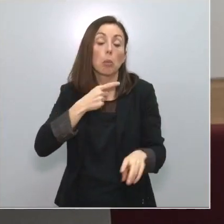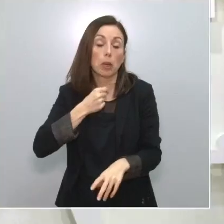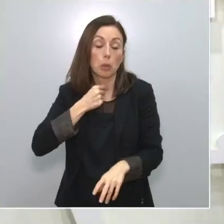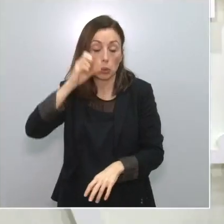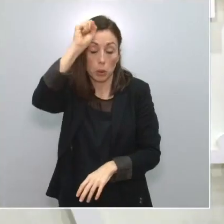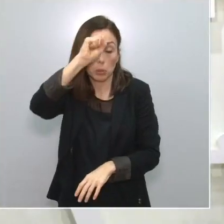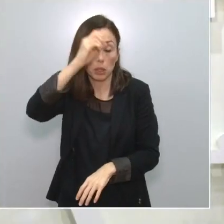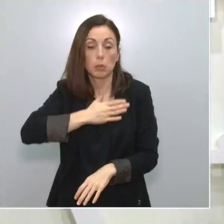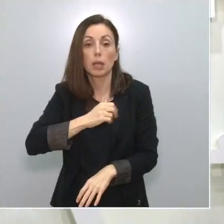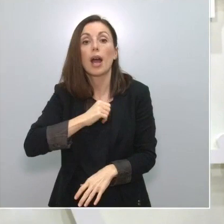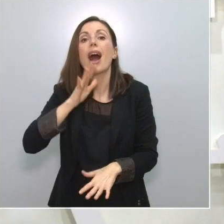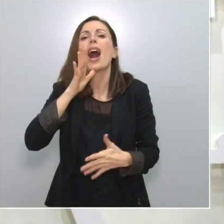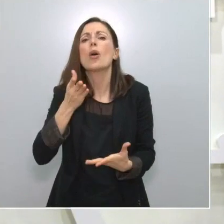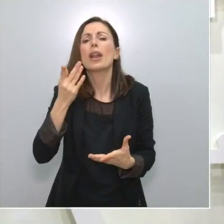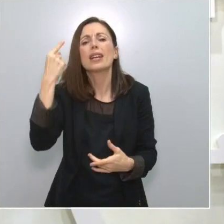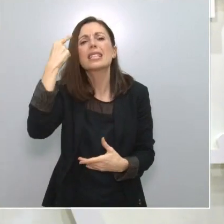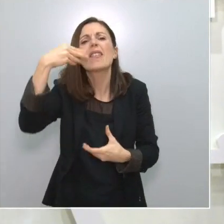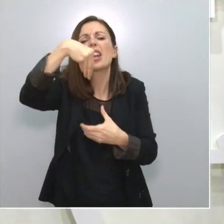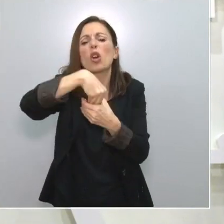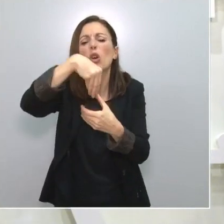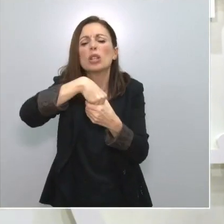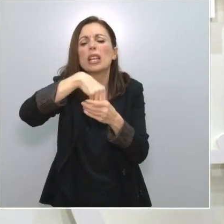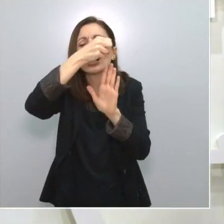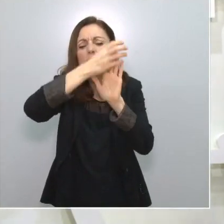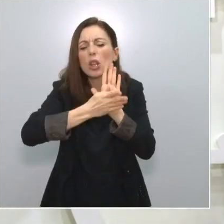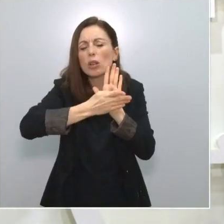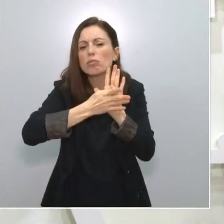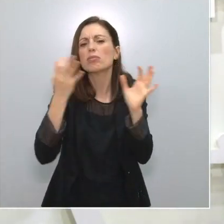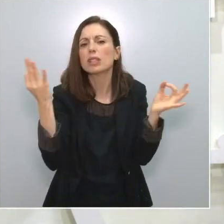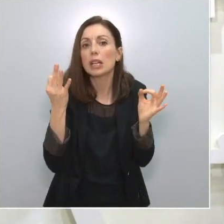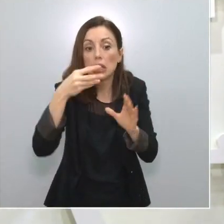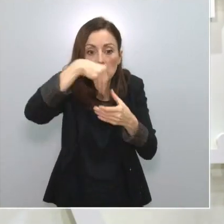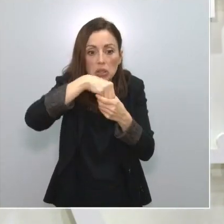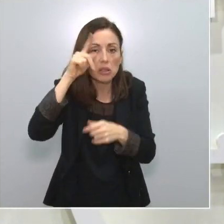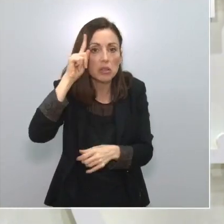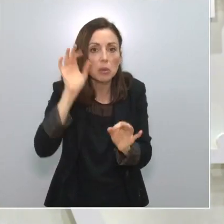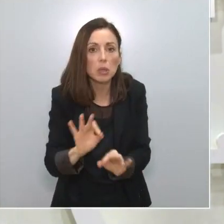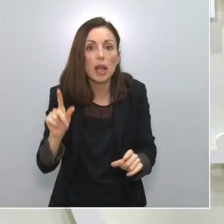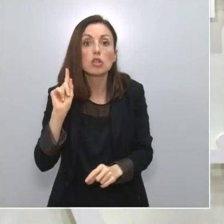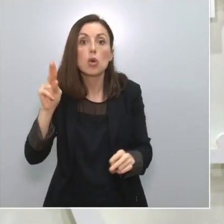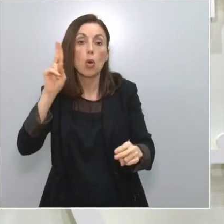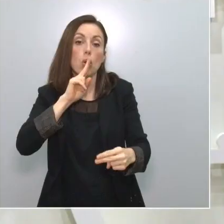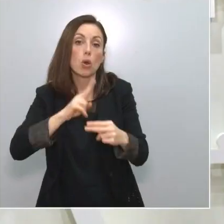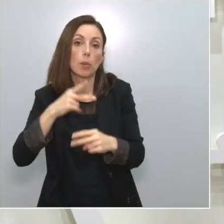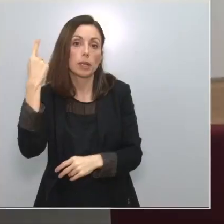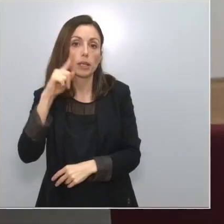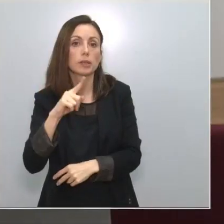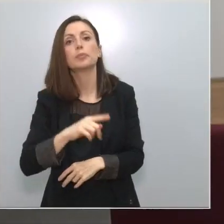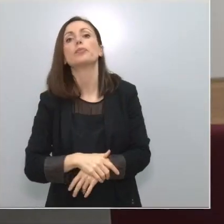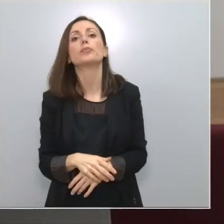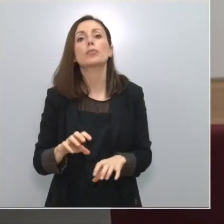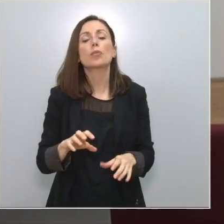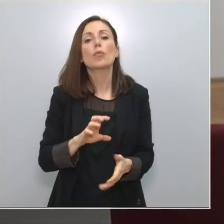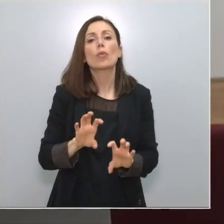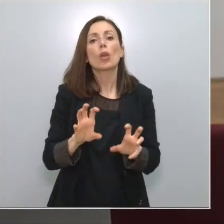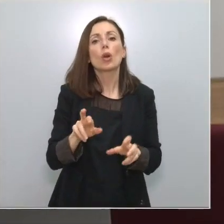gusta, ahora tenemos que saber cuál es el contenido, que es lo más importante. Y nada sabemos del contenido, solo el nombre. Paco Martínez, de Onda